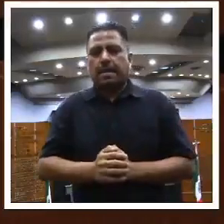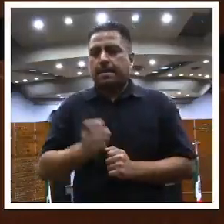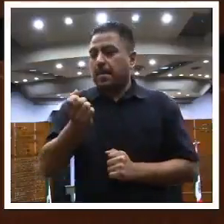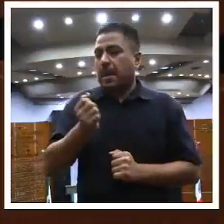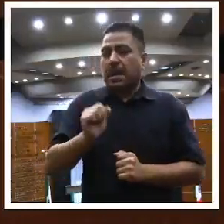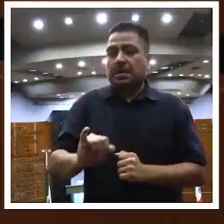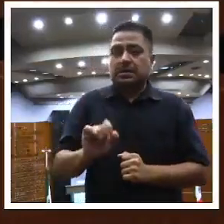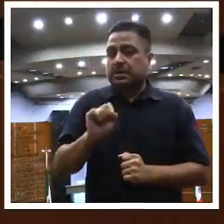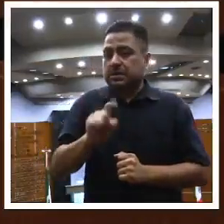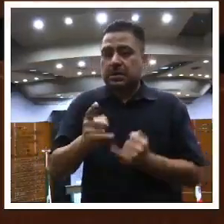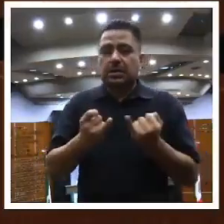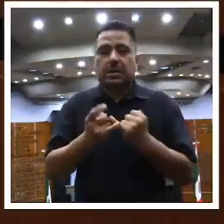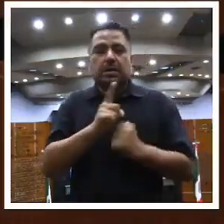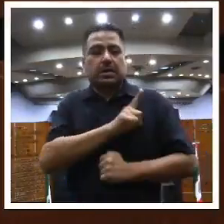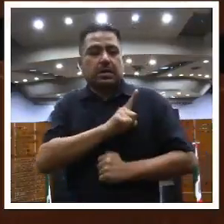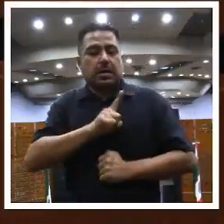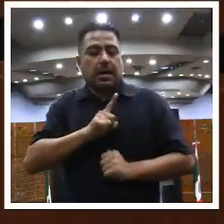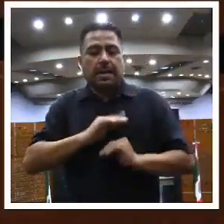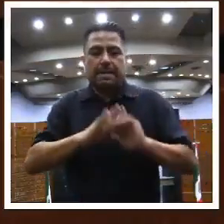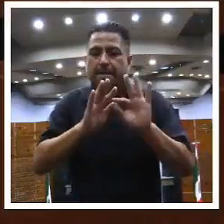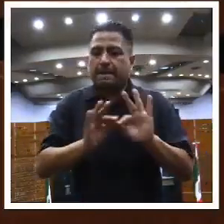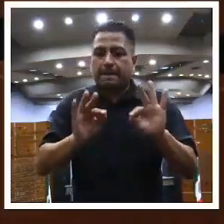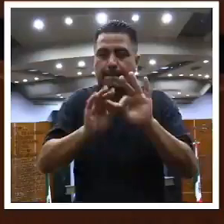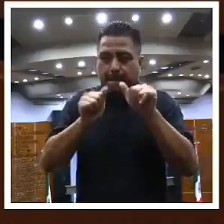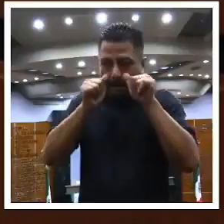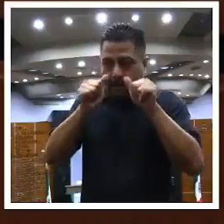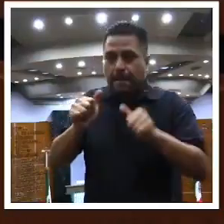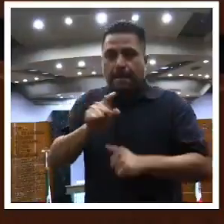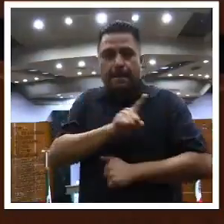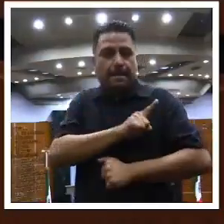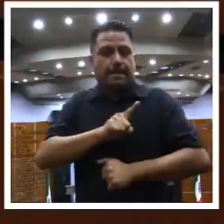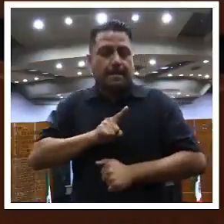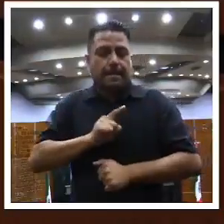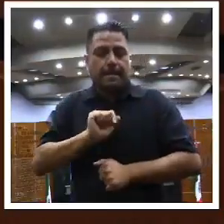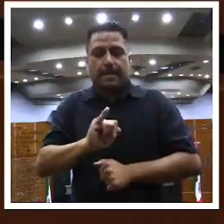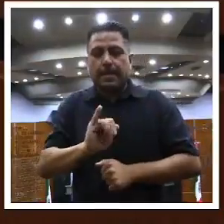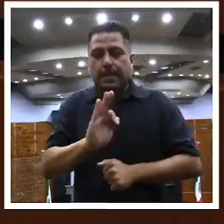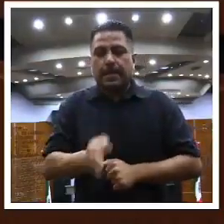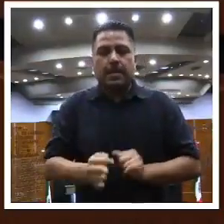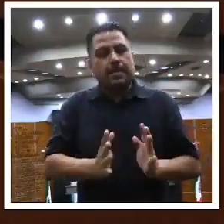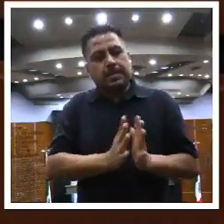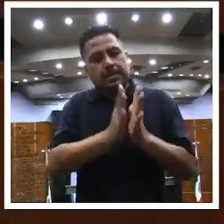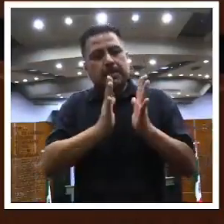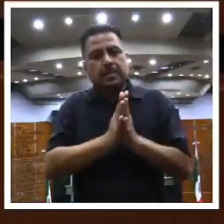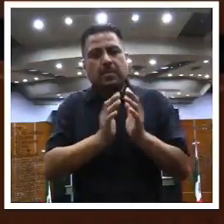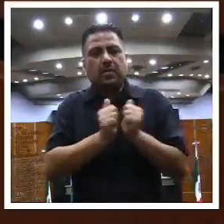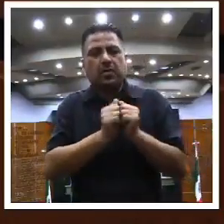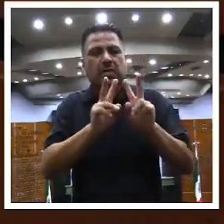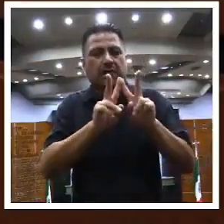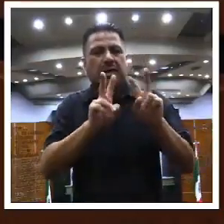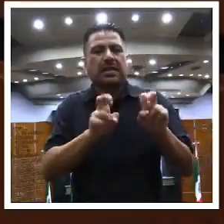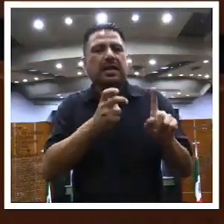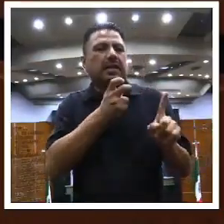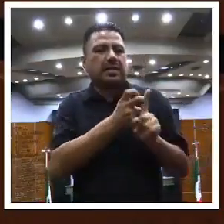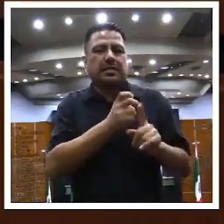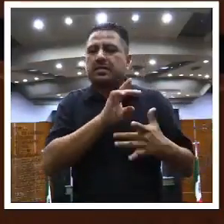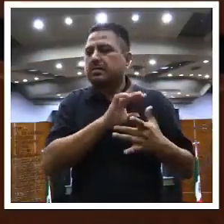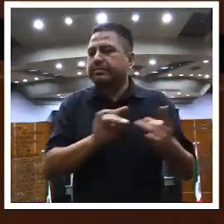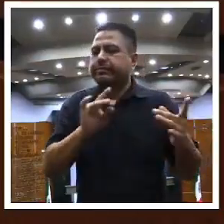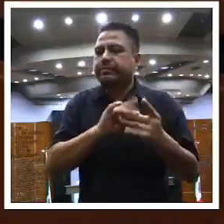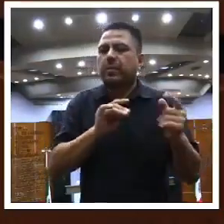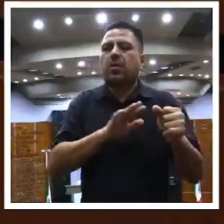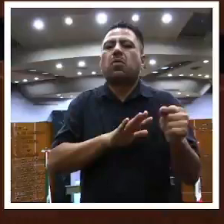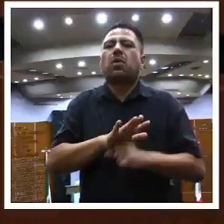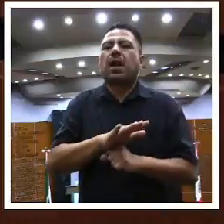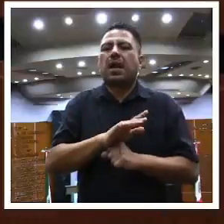virtud es que debemos darle la importancia al hecho de que se debe afirmar que en el debate acerca de esta cuestión, y me refiero al